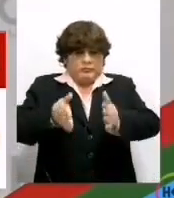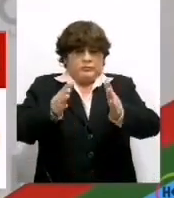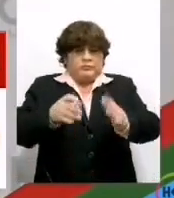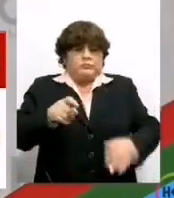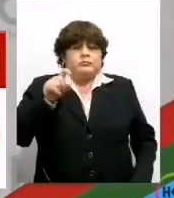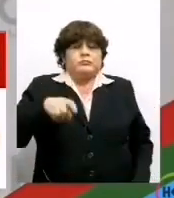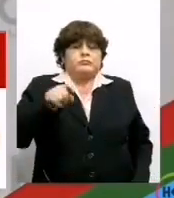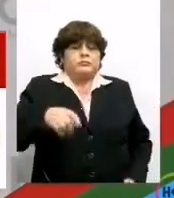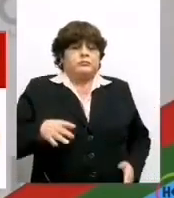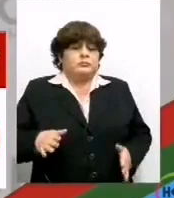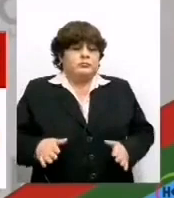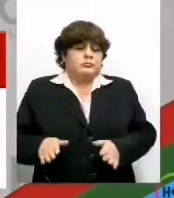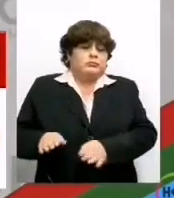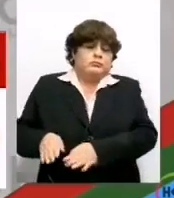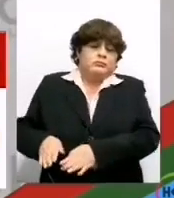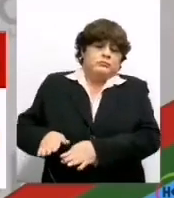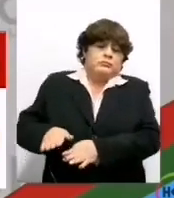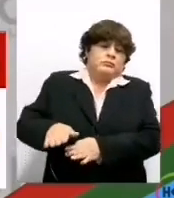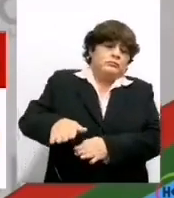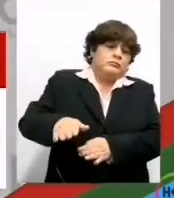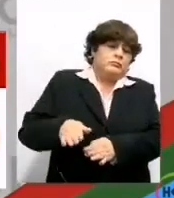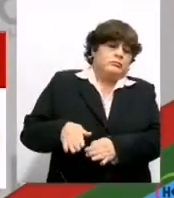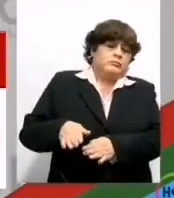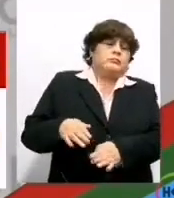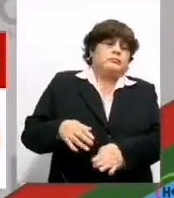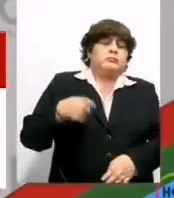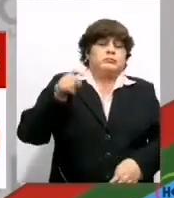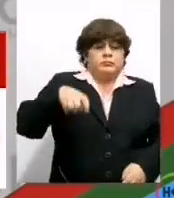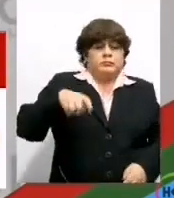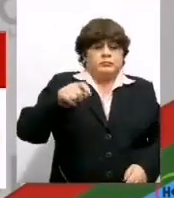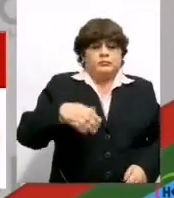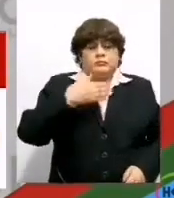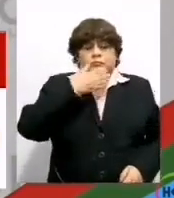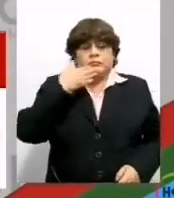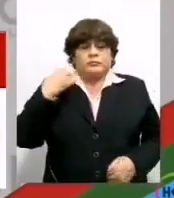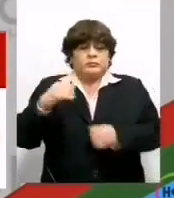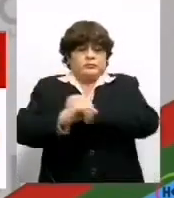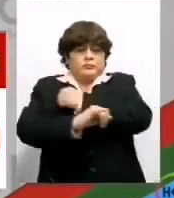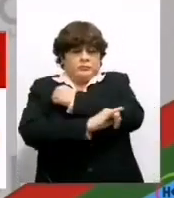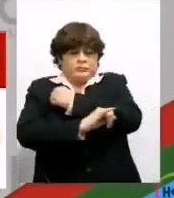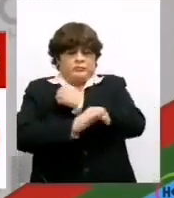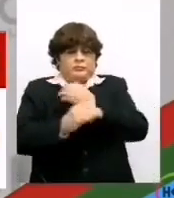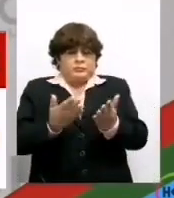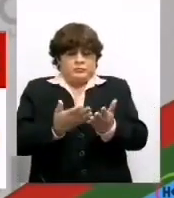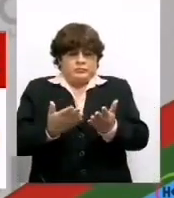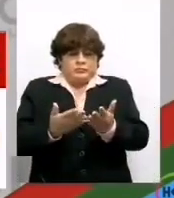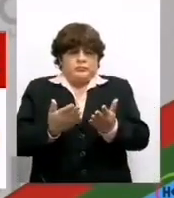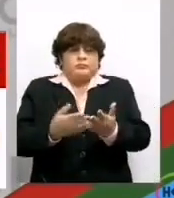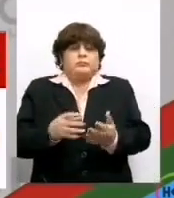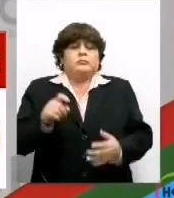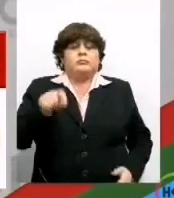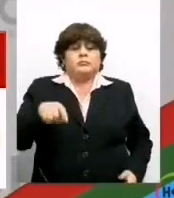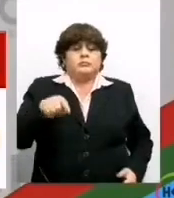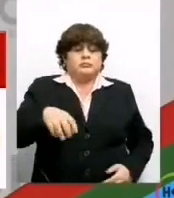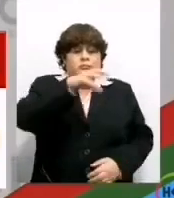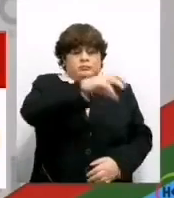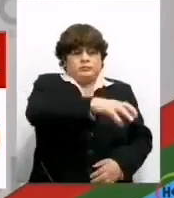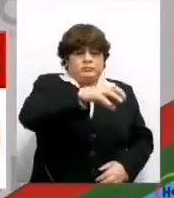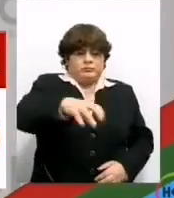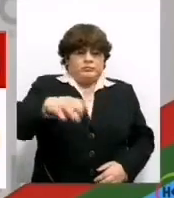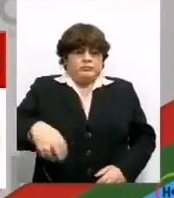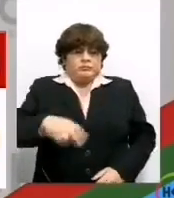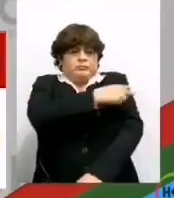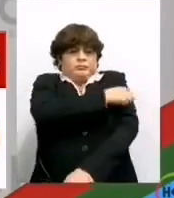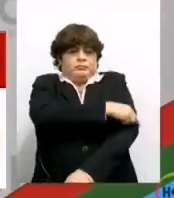necesita veredas necesita mejor mejores instituciones educativas necesito aportas